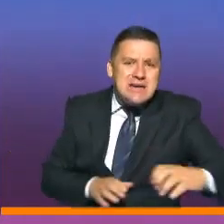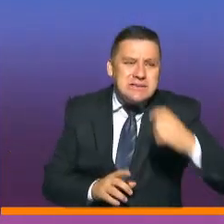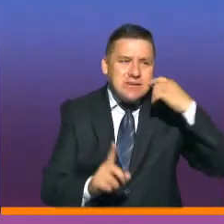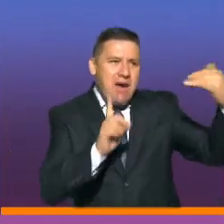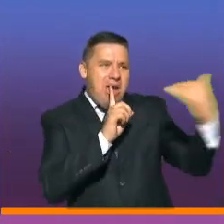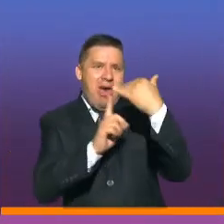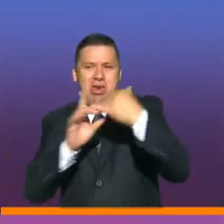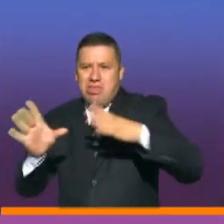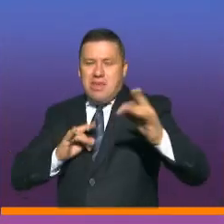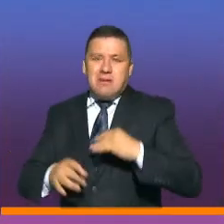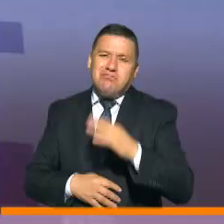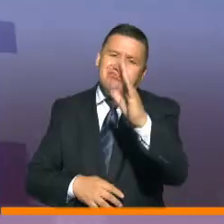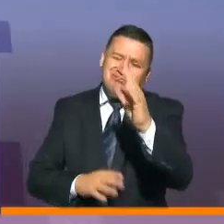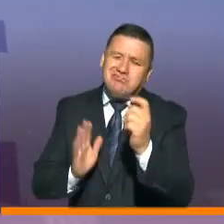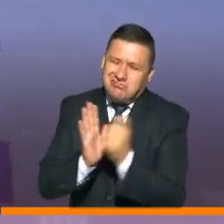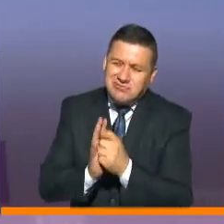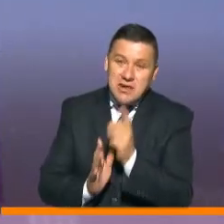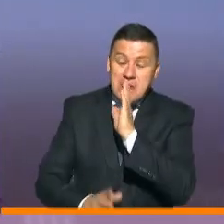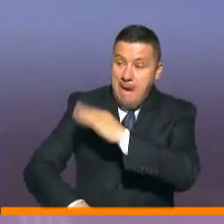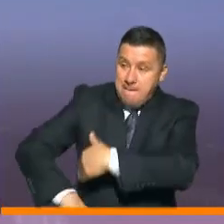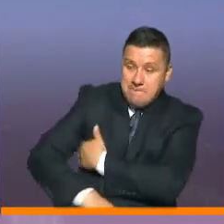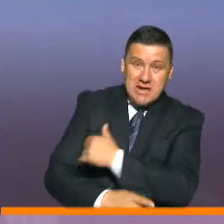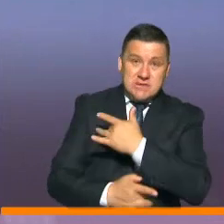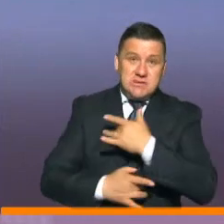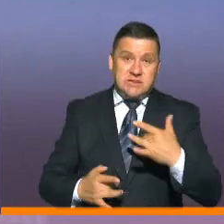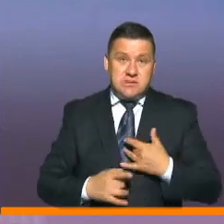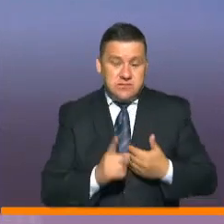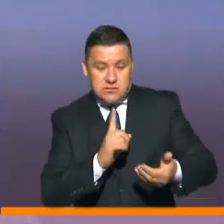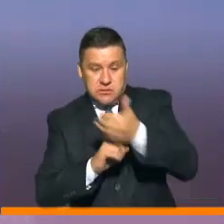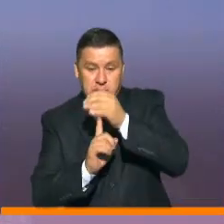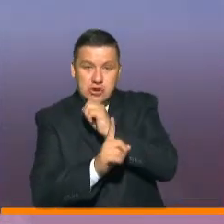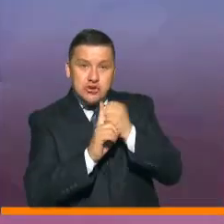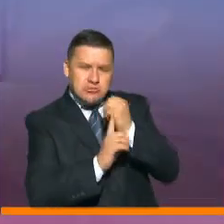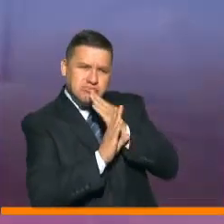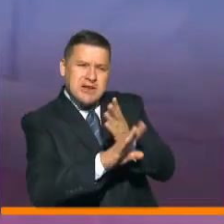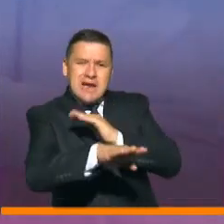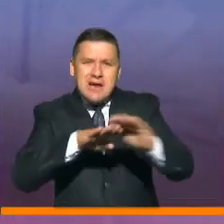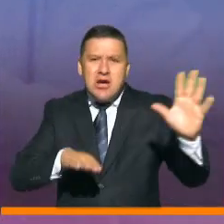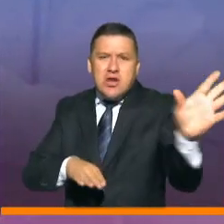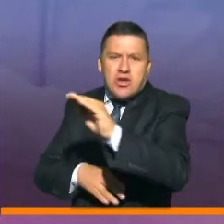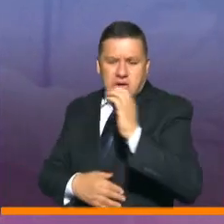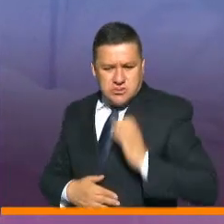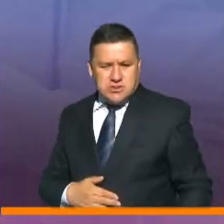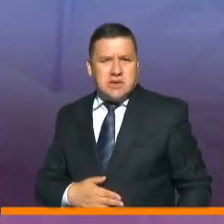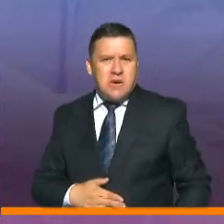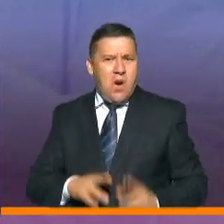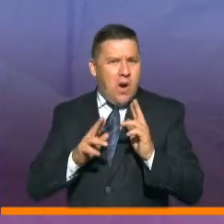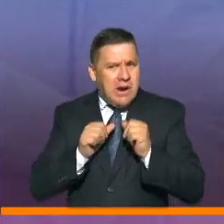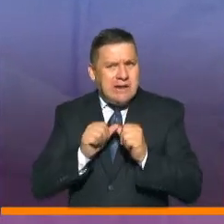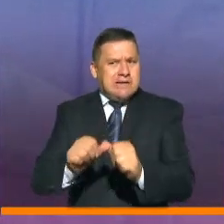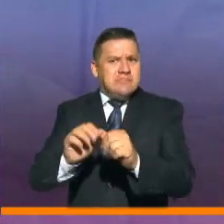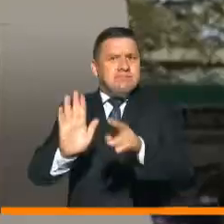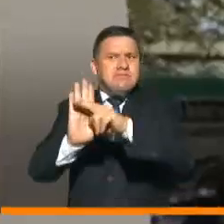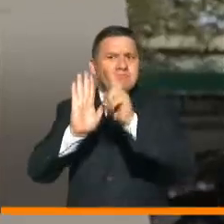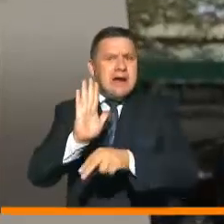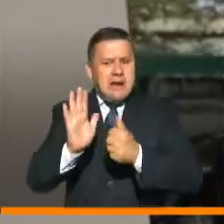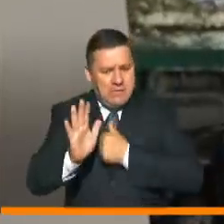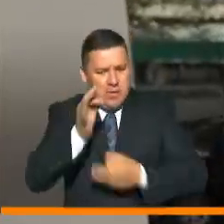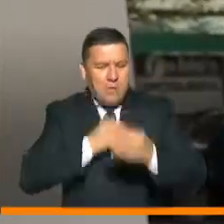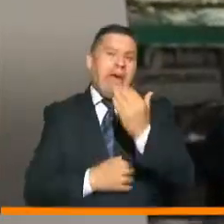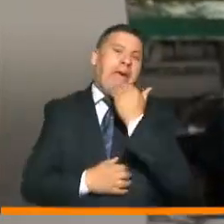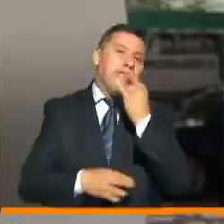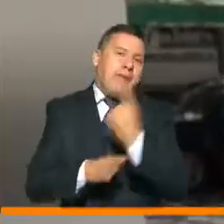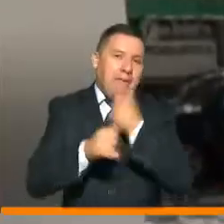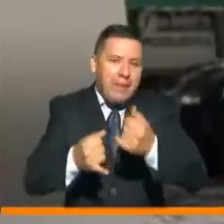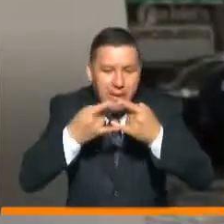riesgo de contagio. Por esta razón, el Ministerio de Salud y Protección Social invita a los ciudadanos a que mantengan las medidas de autocuidado, tales como usar